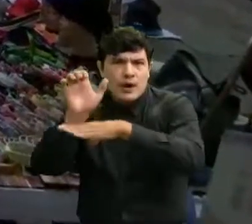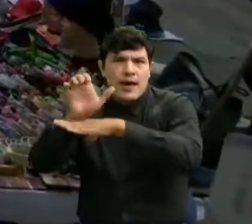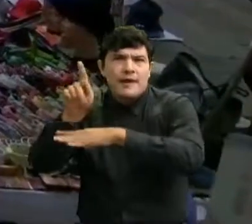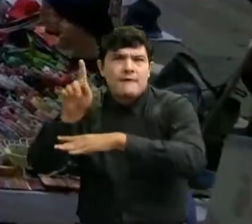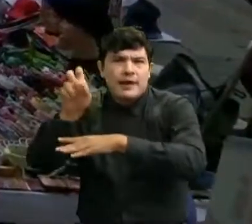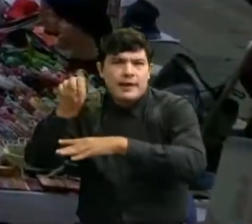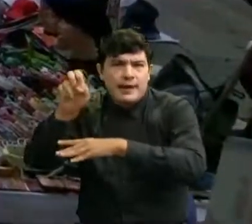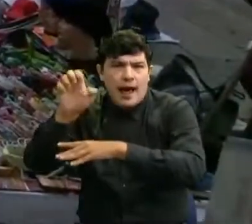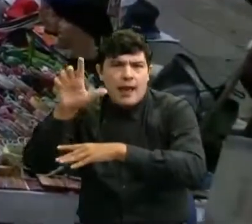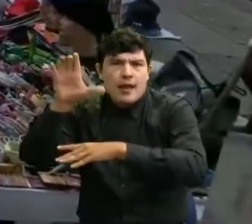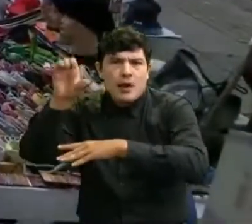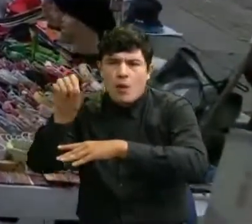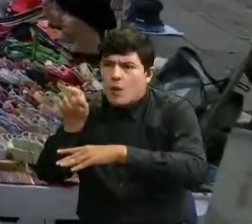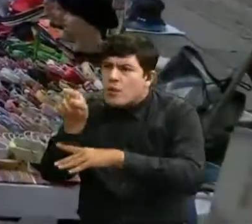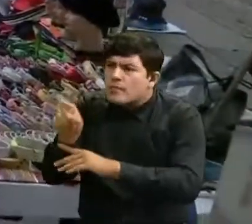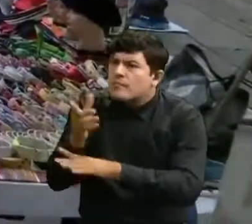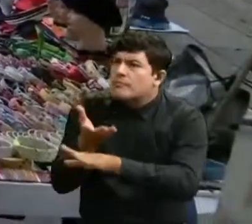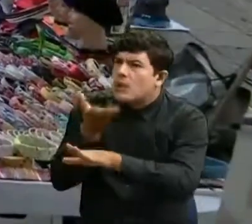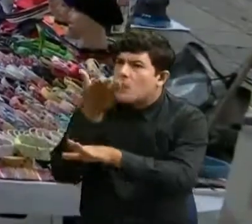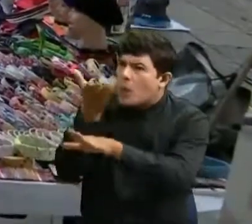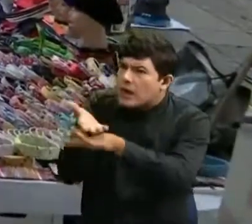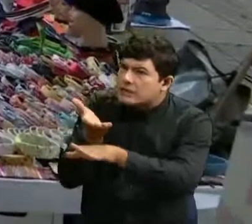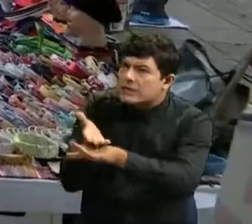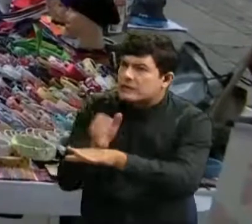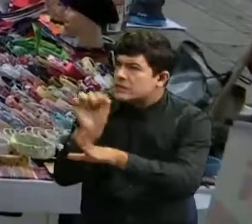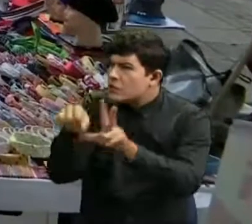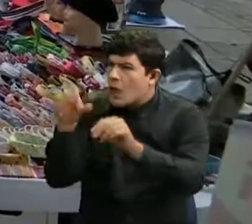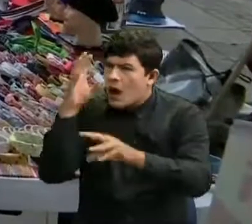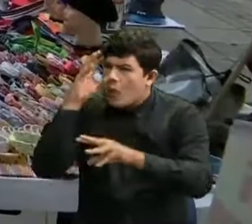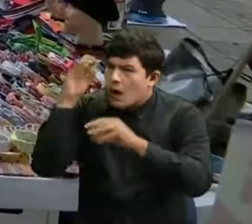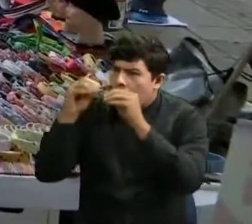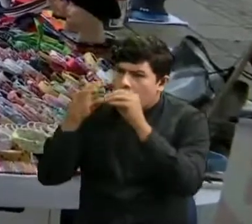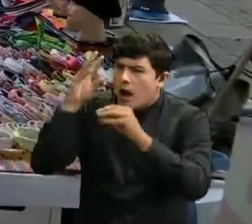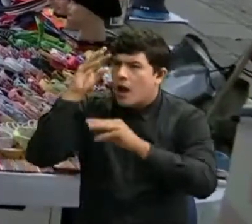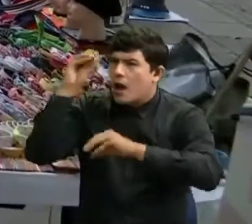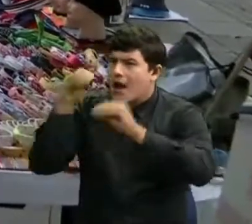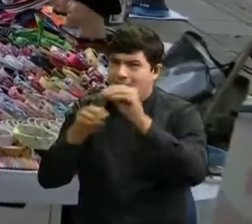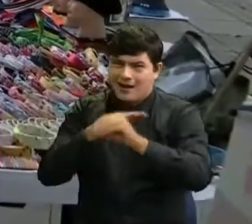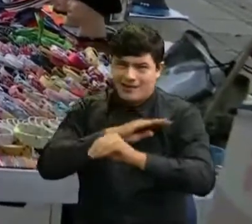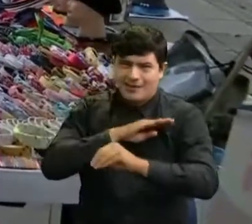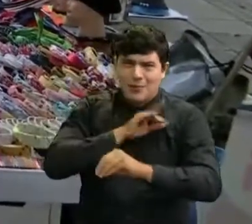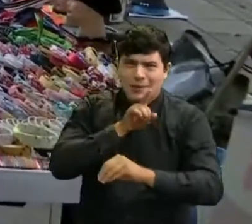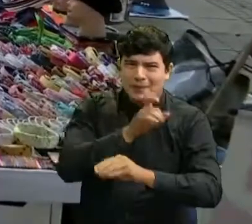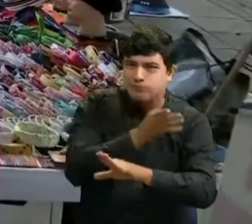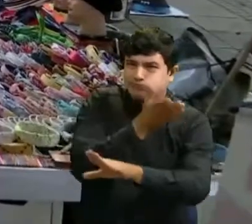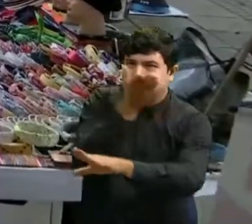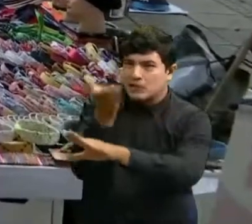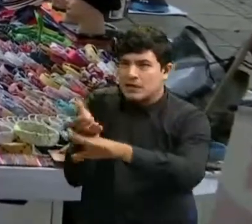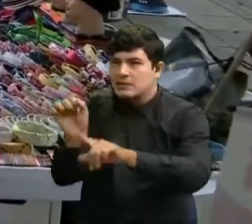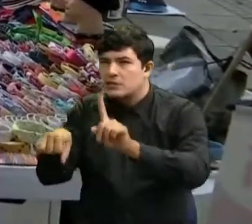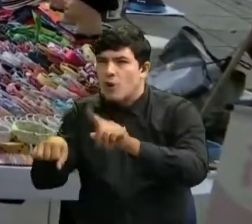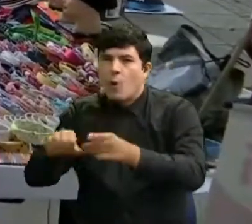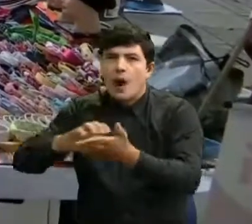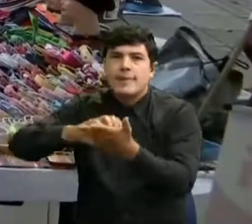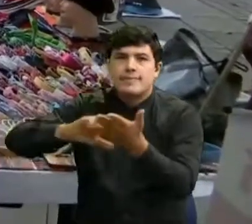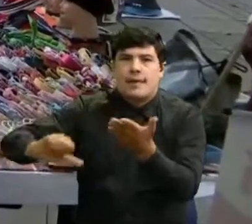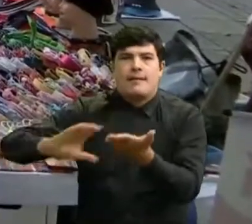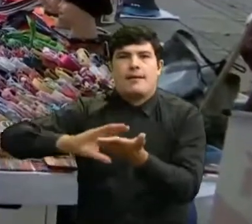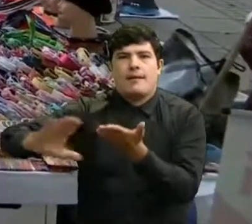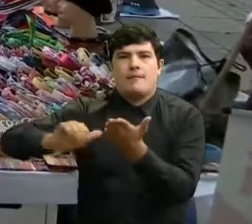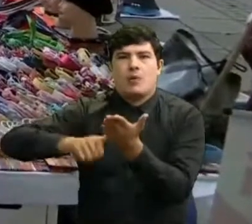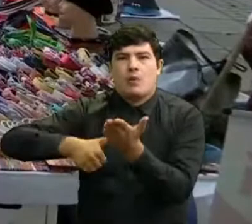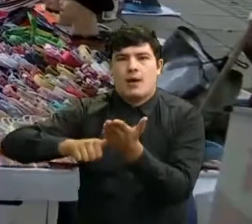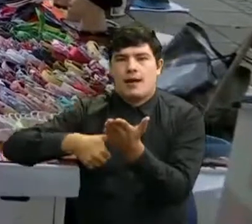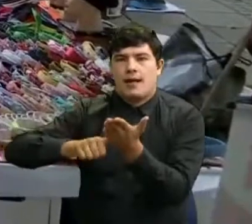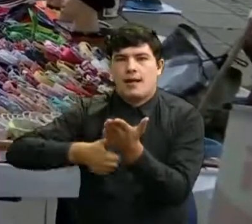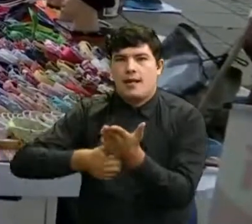capital santandereana sobre la propuesta que presentará el alcalde de Bucaramanga para modificar o para eliminar el